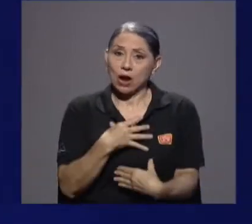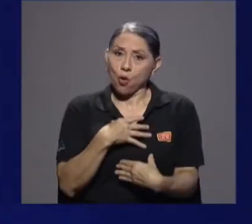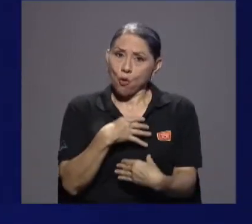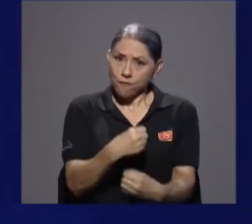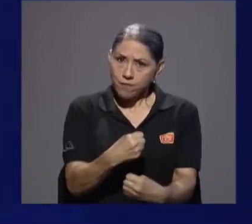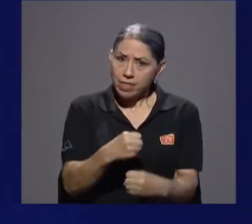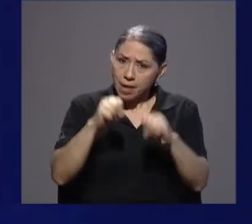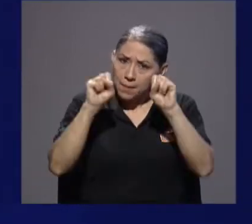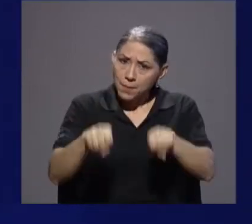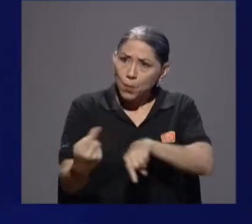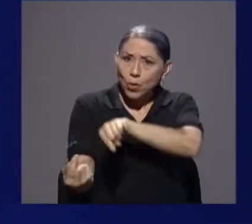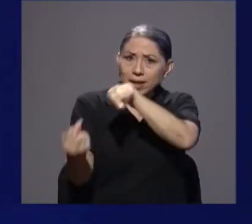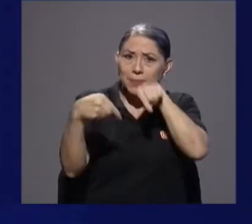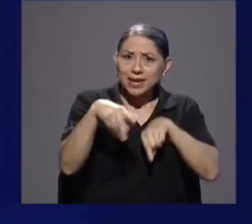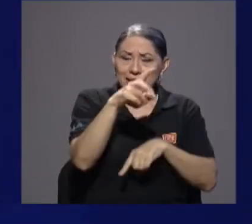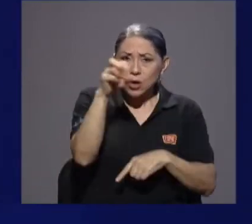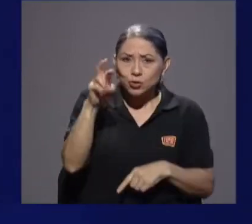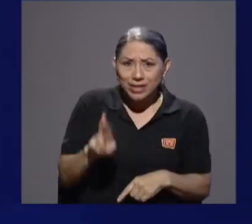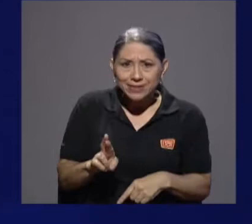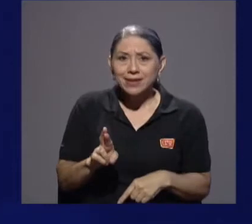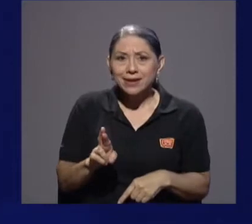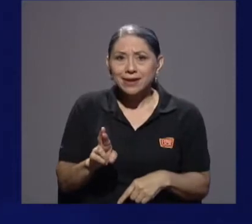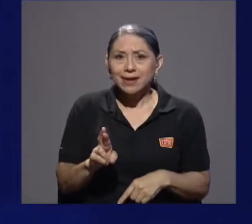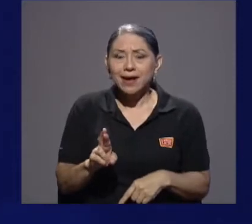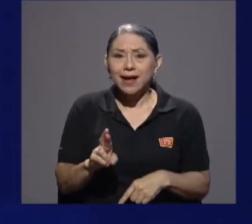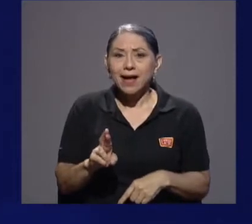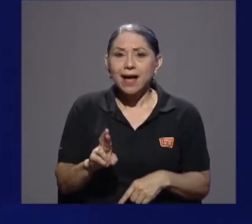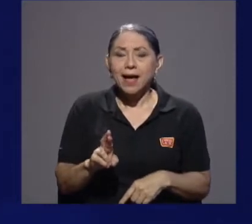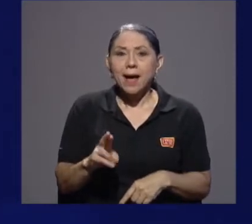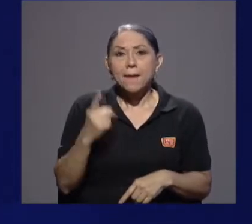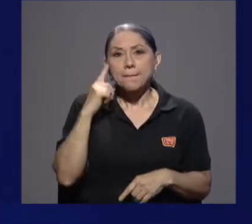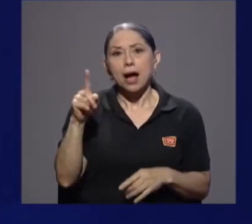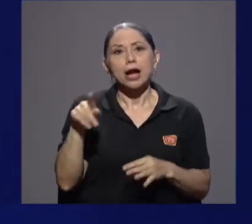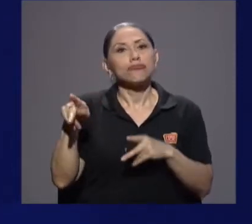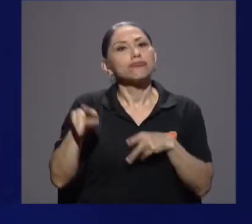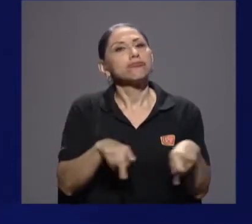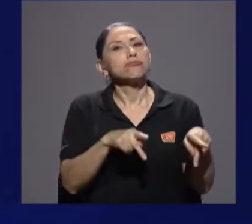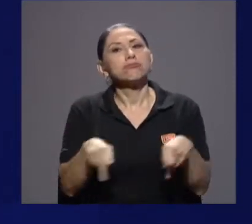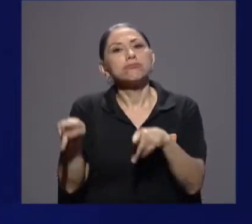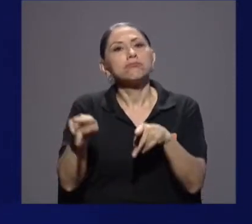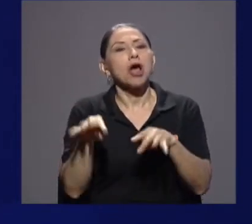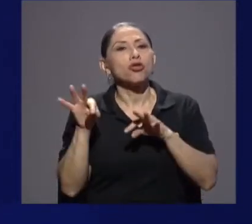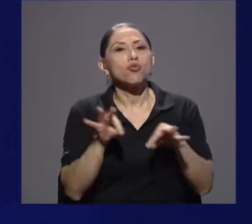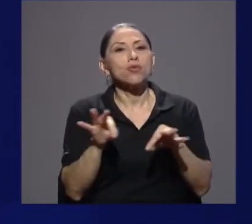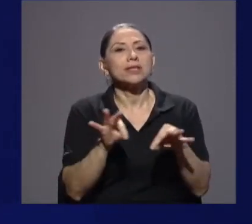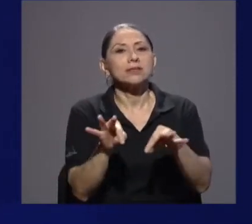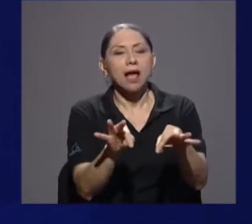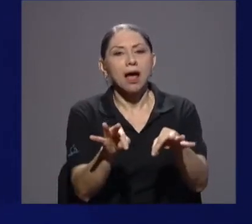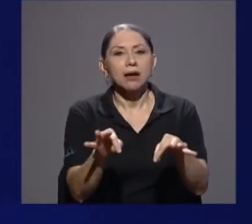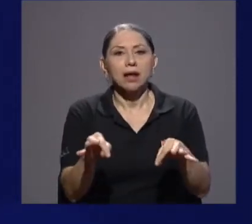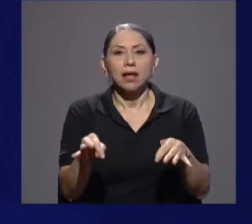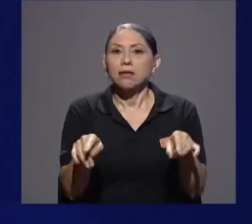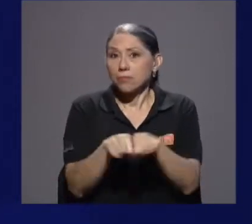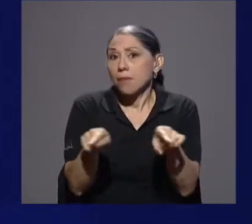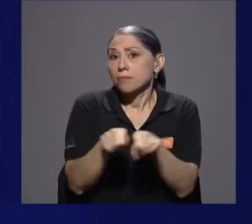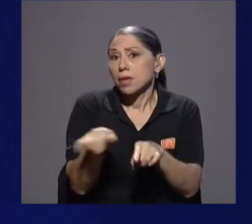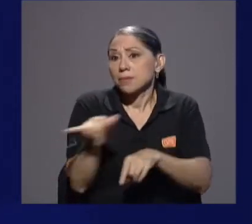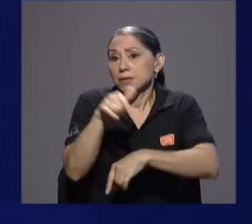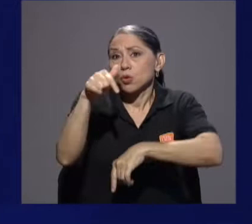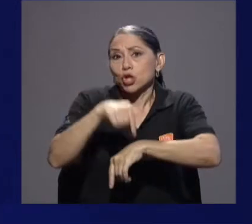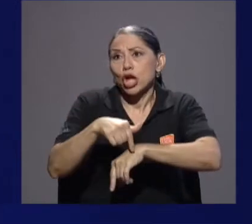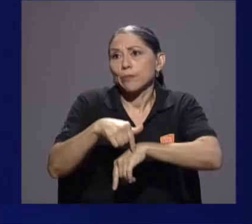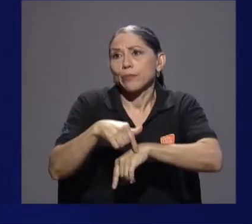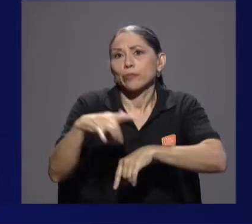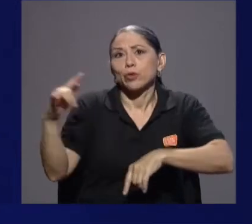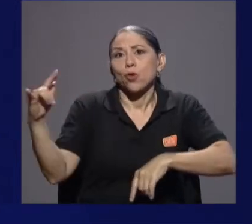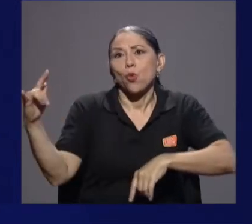poder venir a Costa Rica a turistear, y al mismo tiempo venir en un vuelo